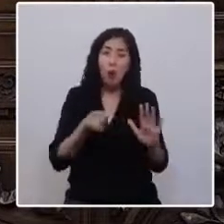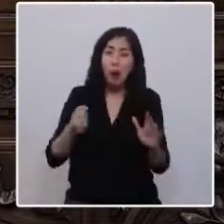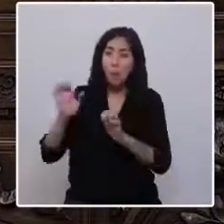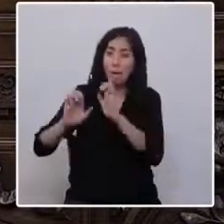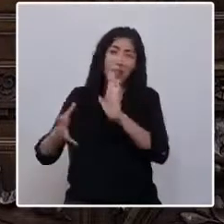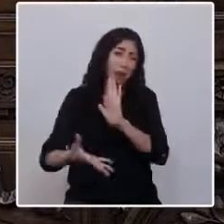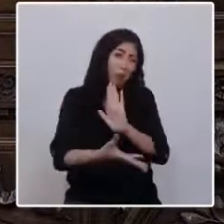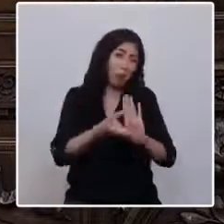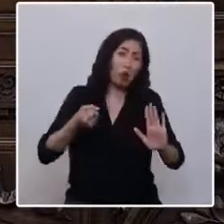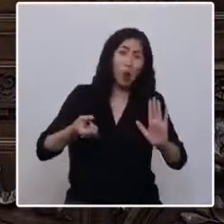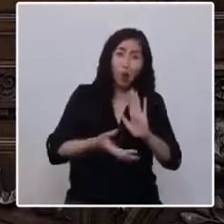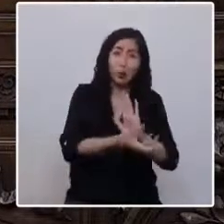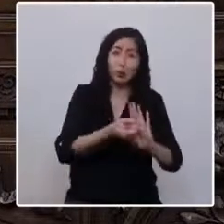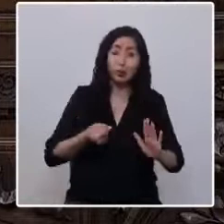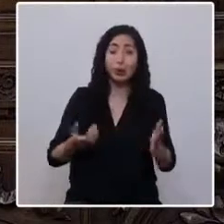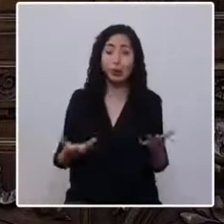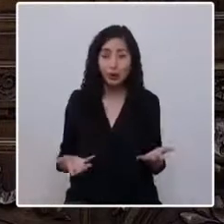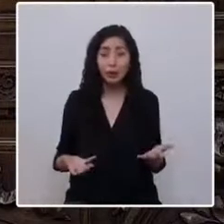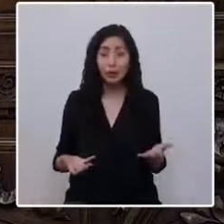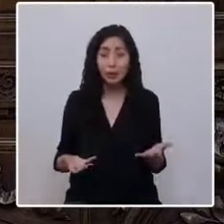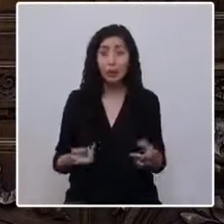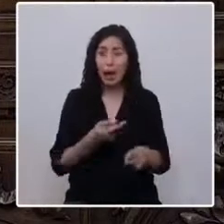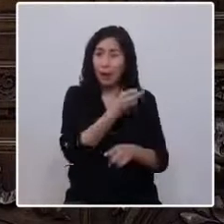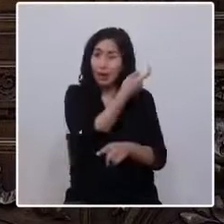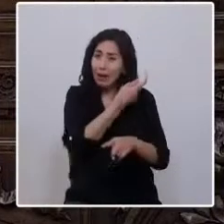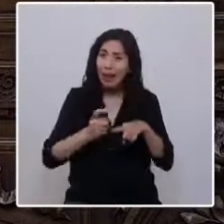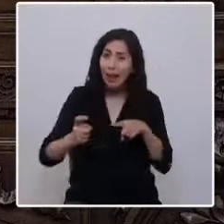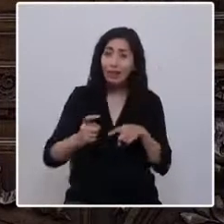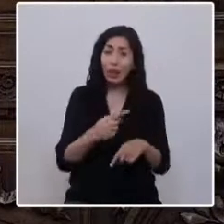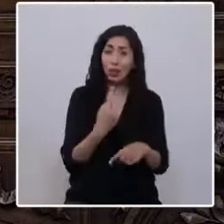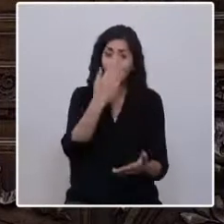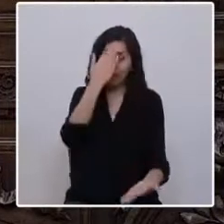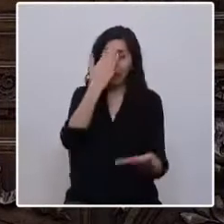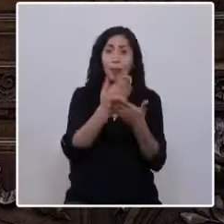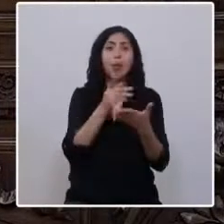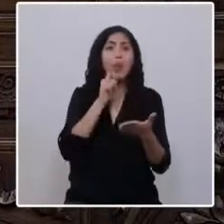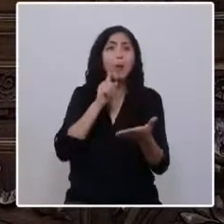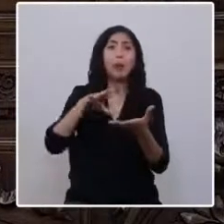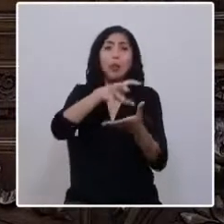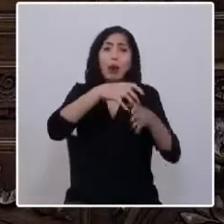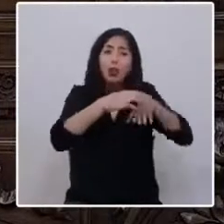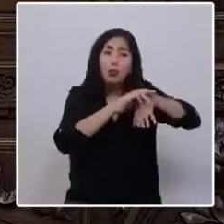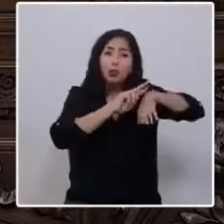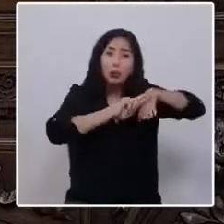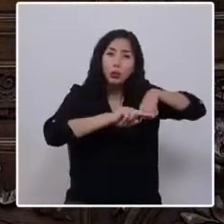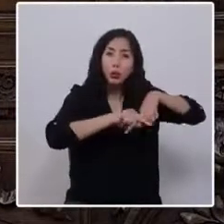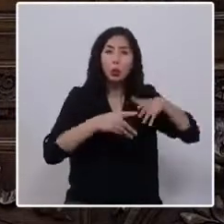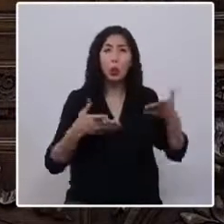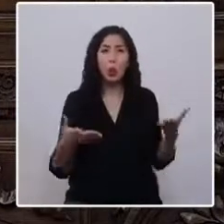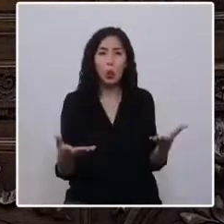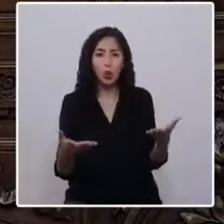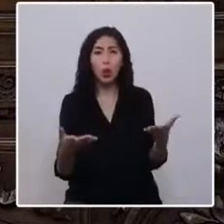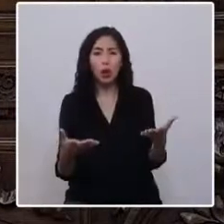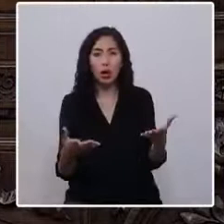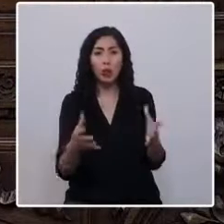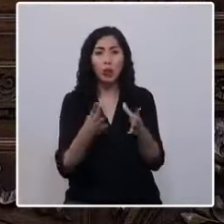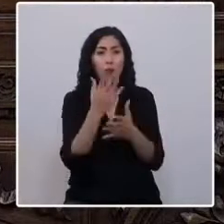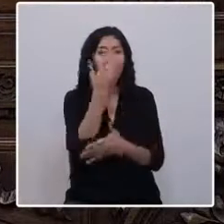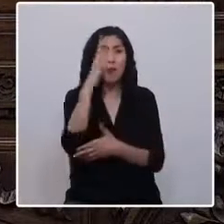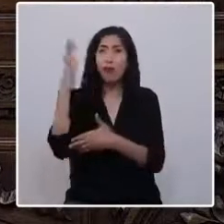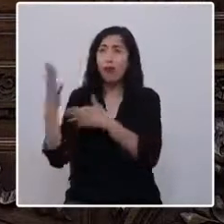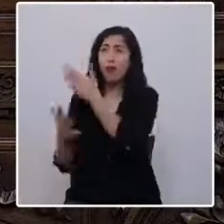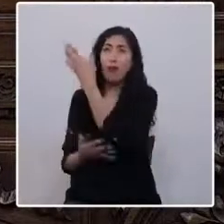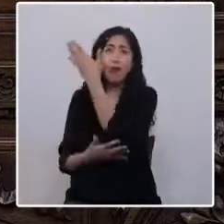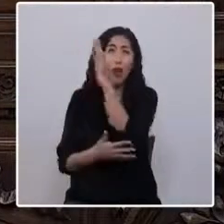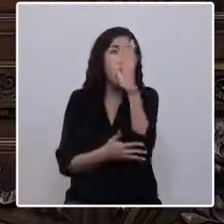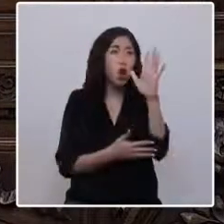e insostenible. Amenazas que enfrentamos los pueblos australes con la defensa acérrima de los añosos bosques de lengas,